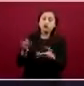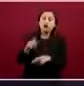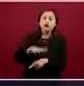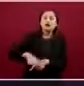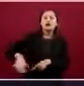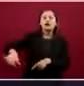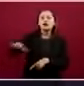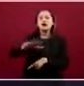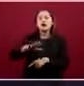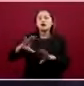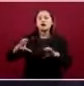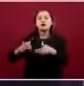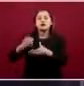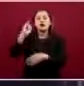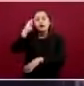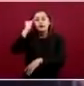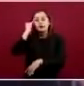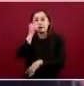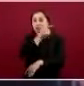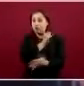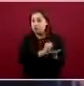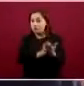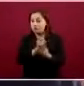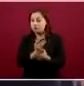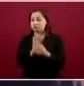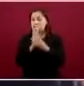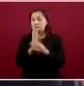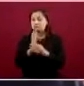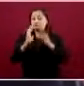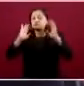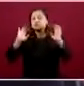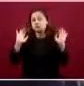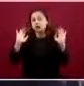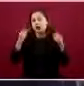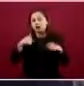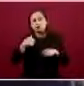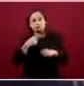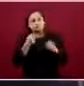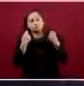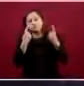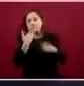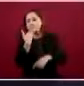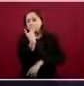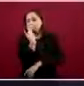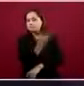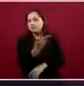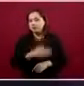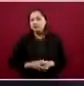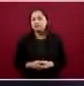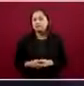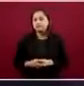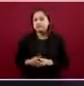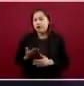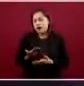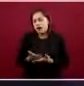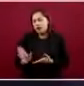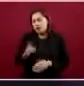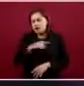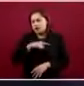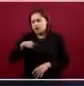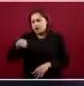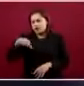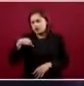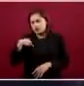Yo lo veo bien, lo celebro. Además, nosotros ya iniciamos un